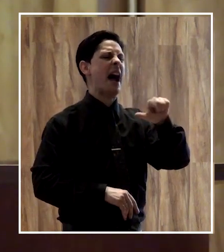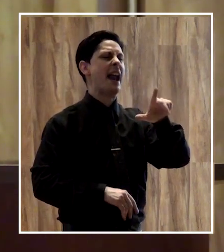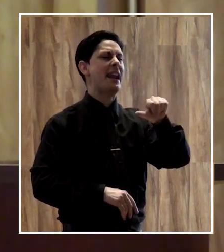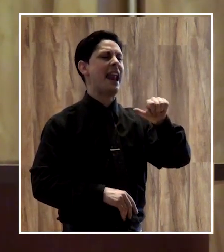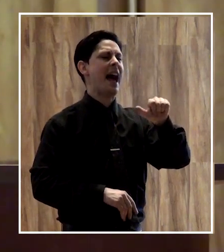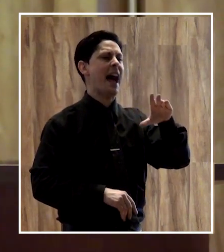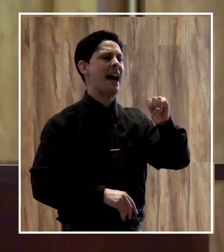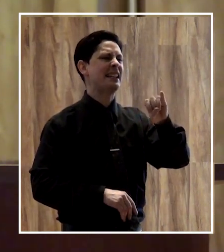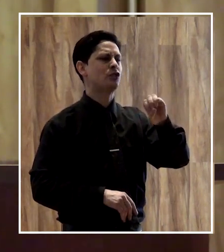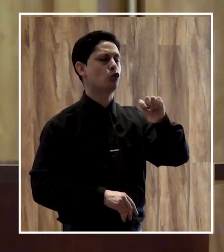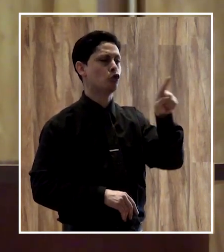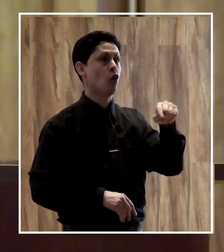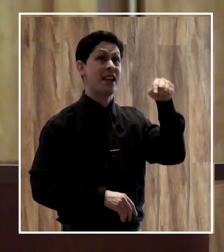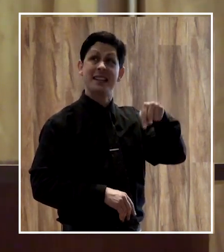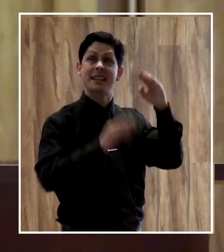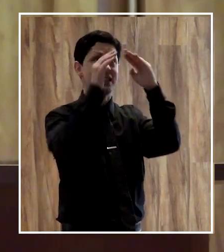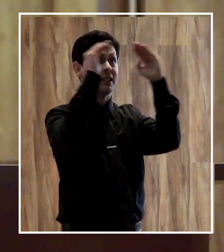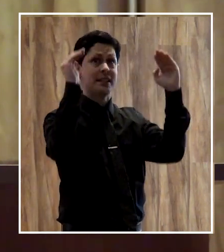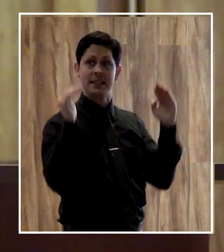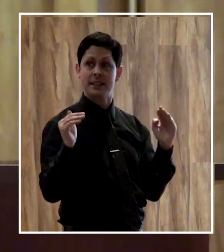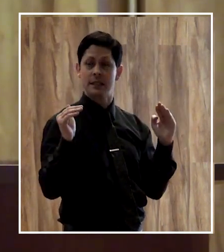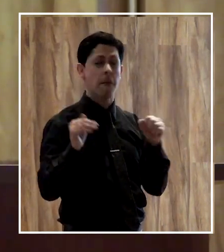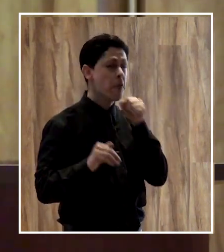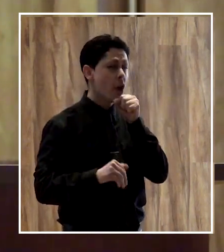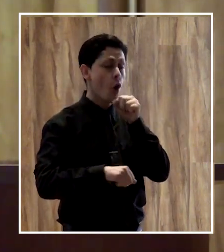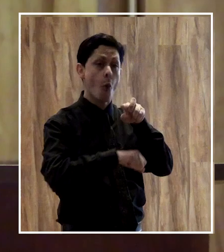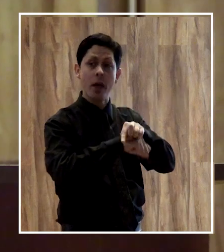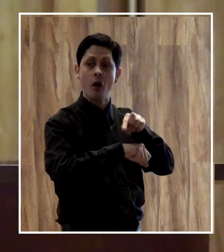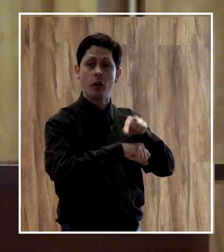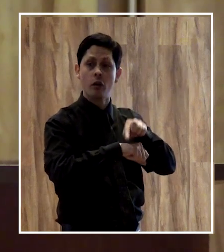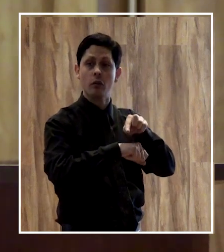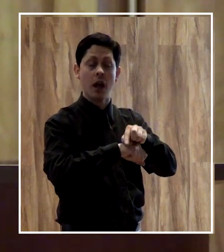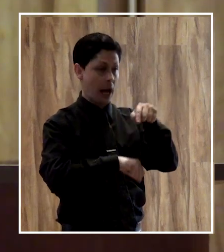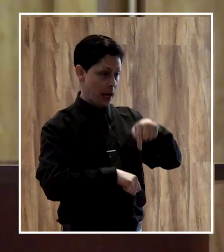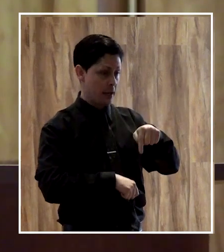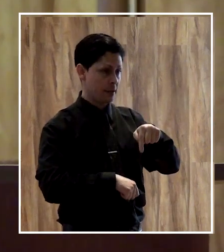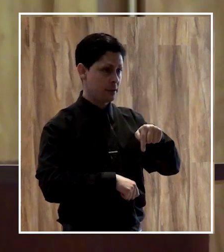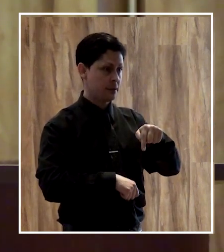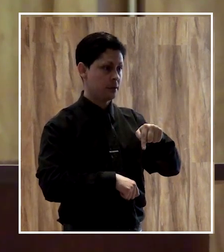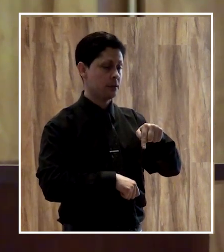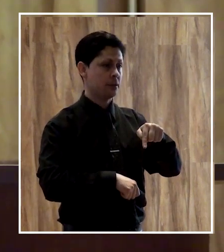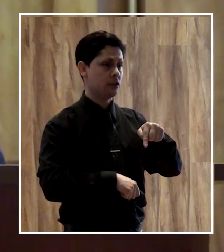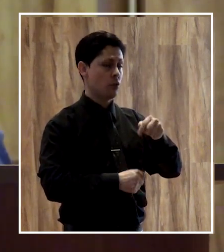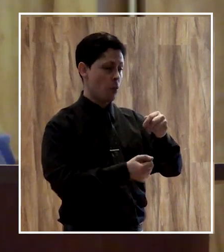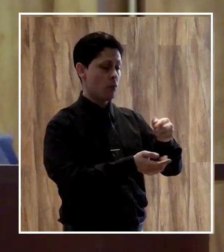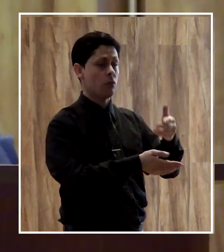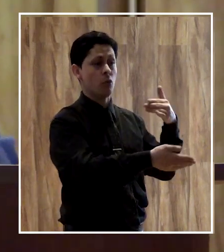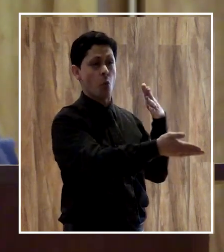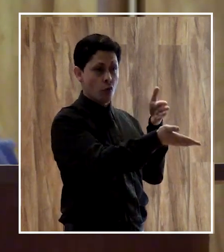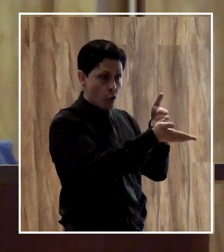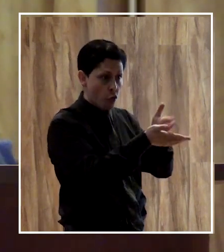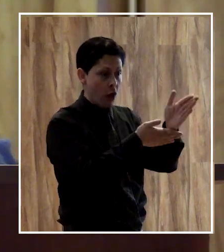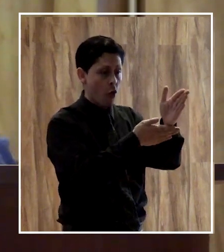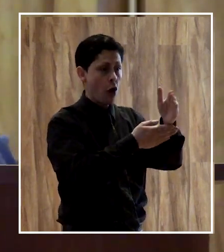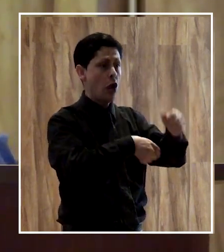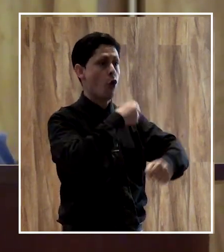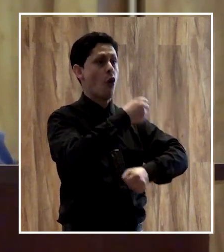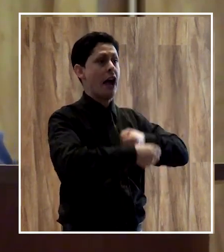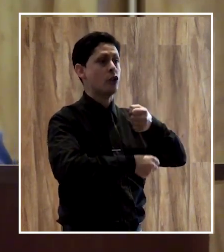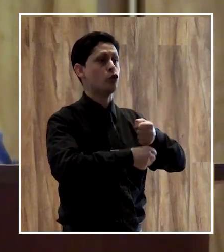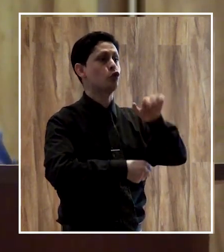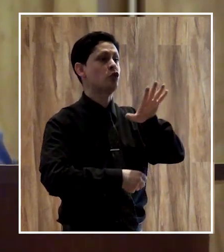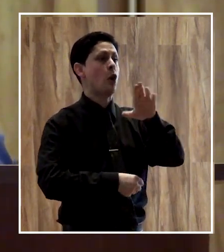Desde esta casa de estudio del viejo pedagógico, en que se habían fundado en los